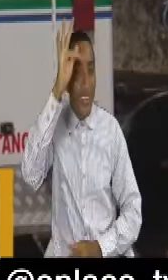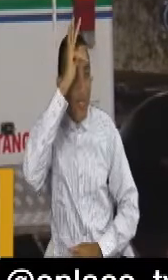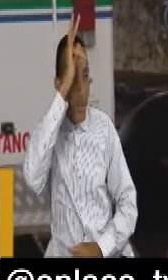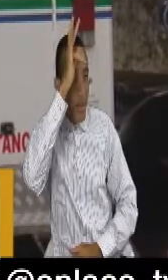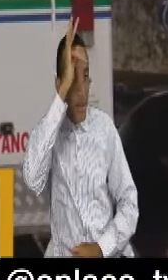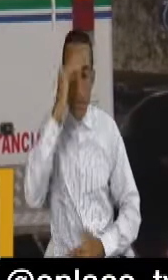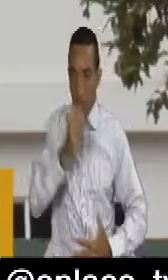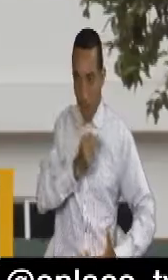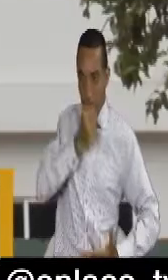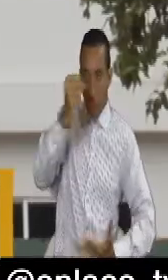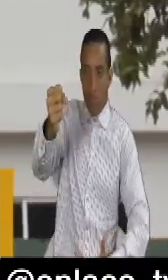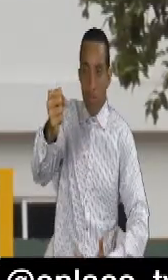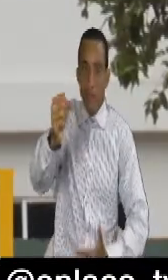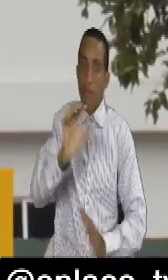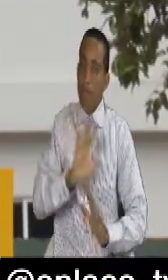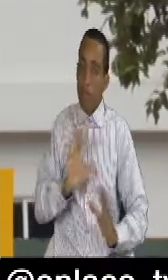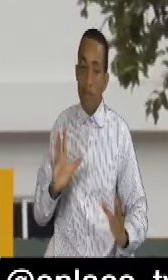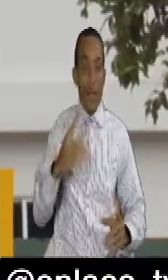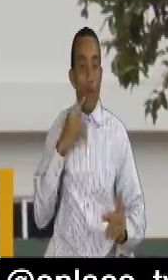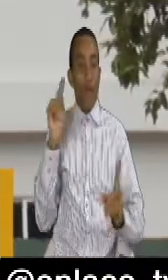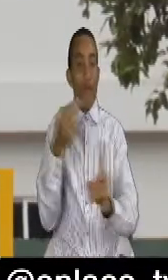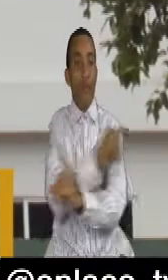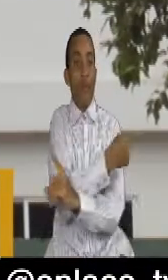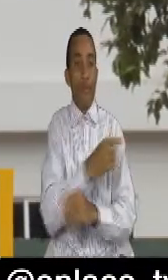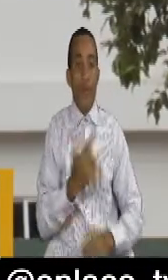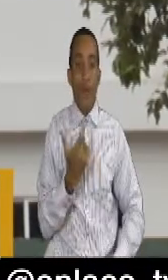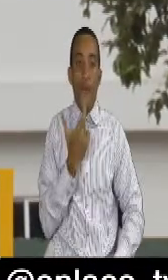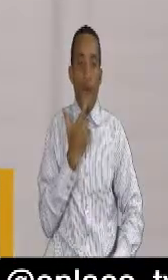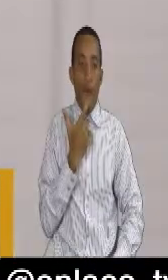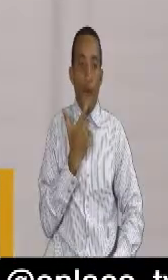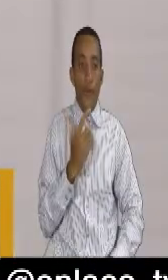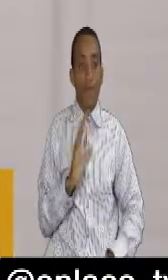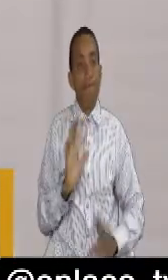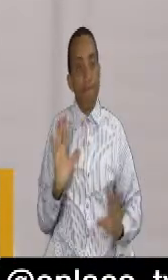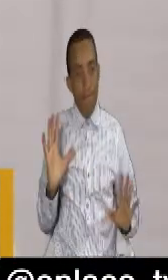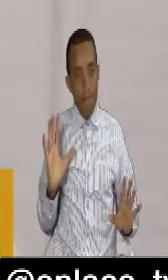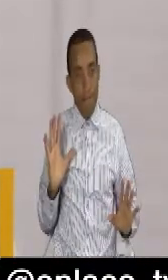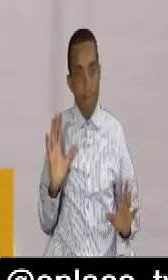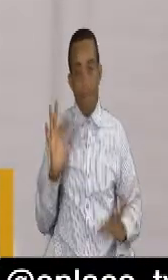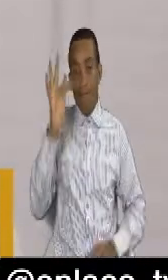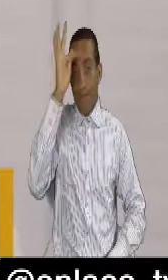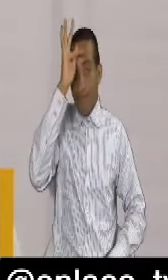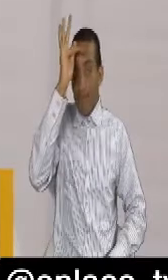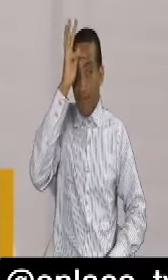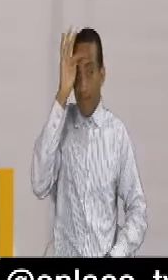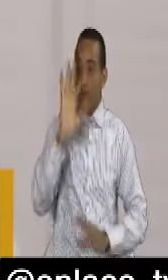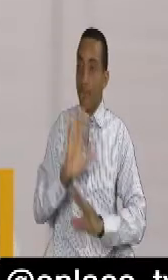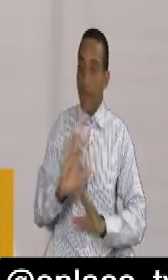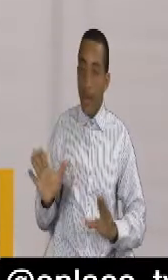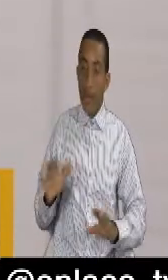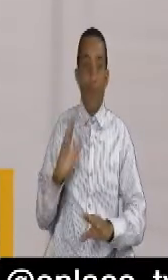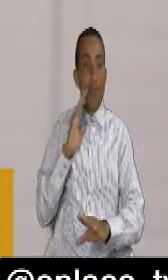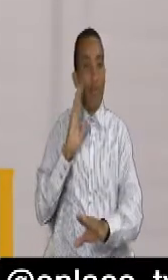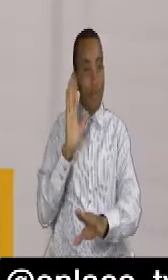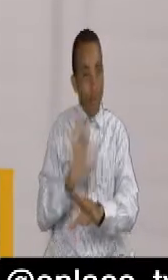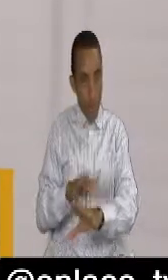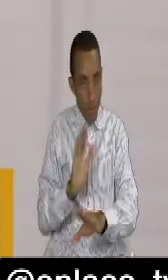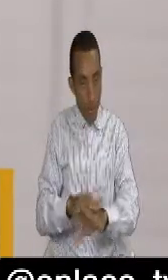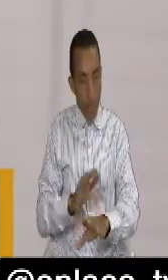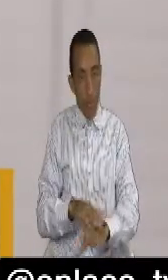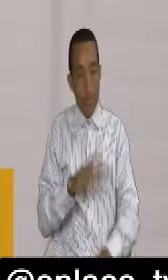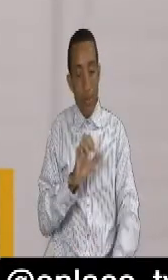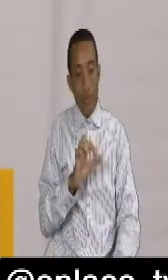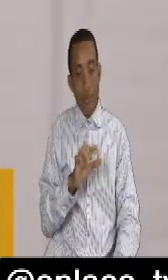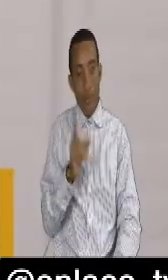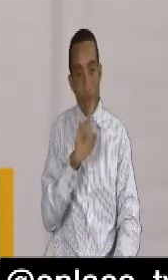Medio. Se han incumplido. Entonces la alerta del Hospital Regional del Magdalena Medio es llamarle la atención a la EPS